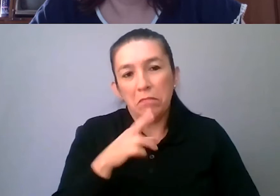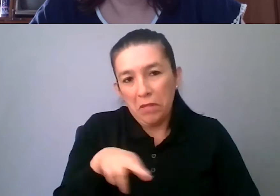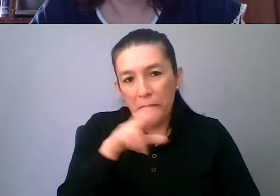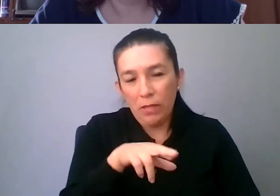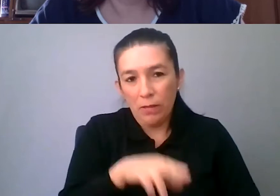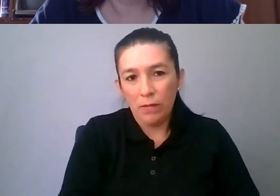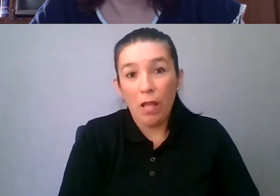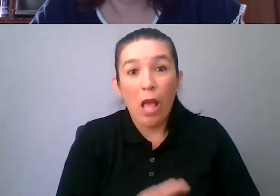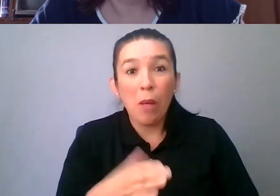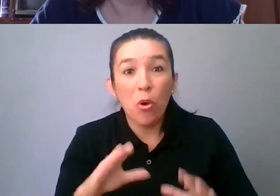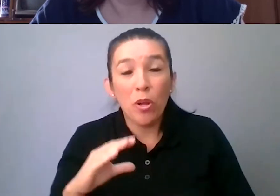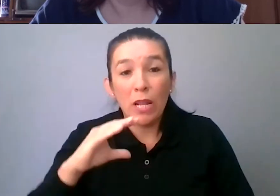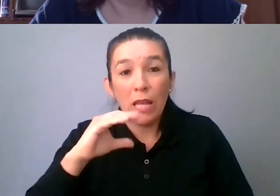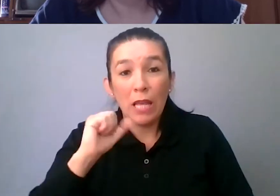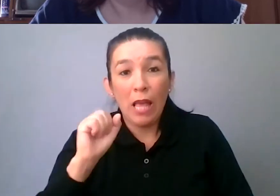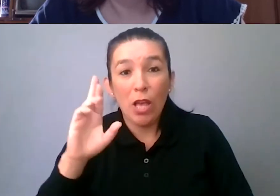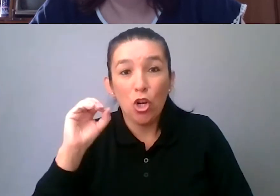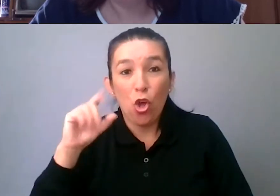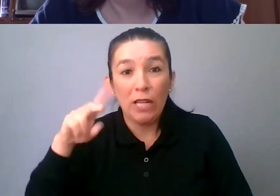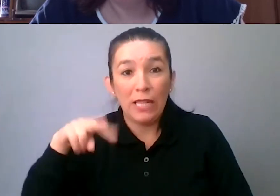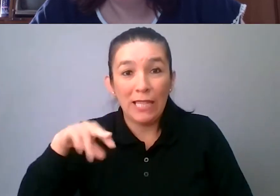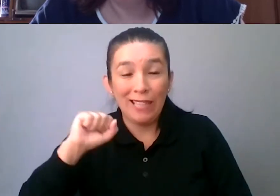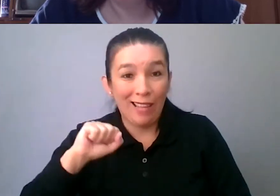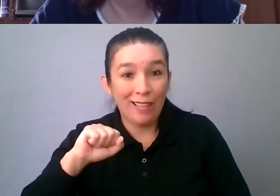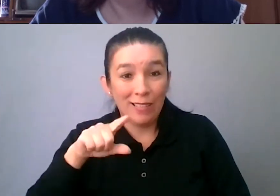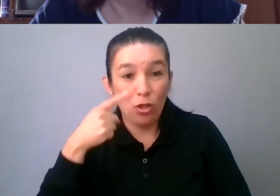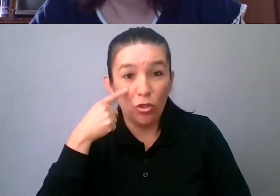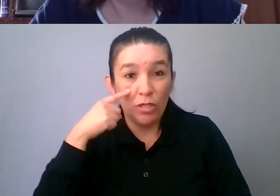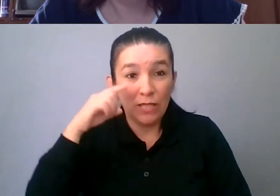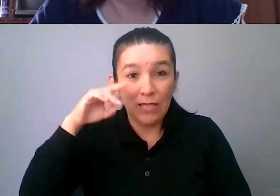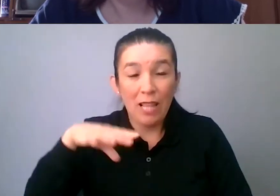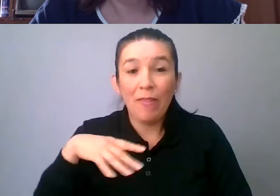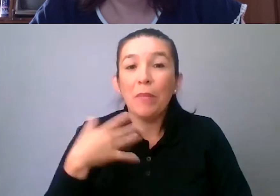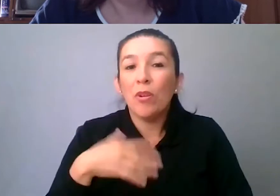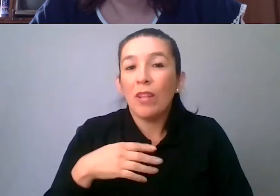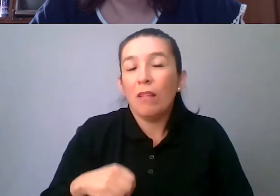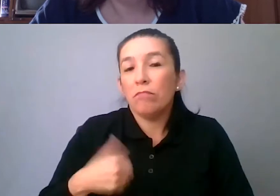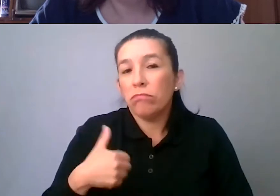Quizás Carolina ahí nos puede hablar un poco más del valor que tiene